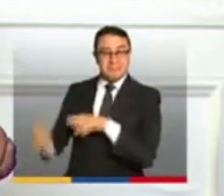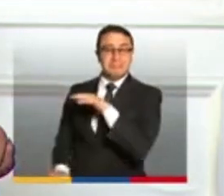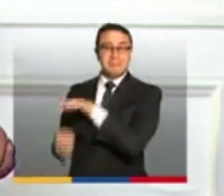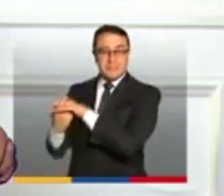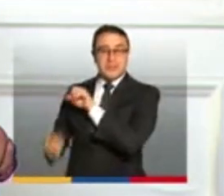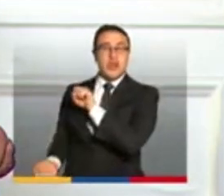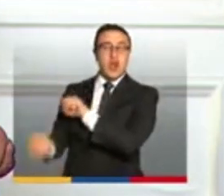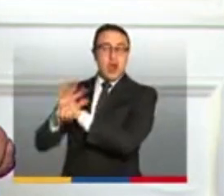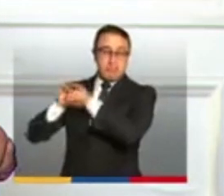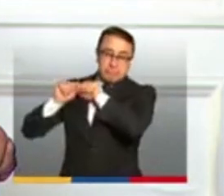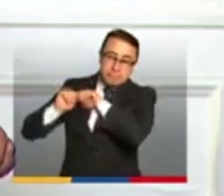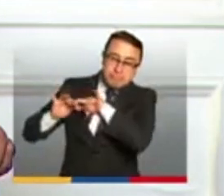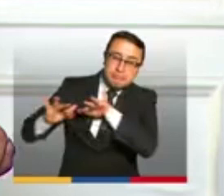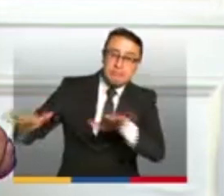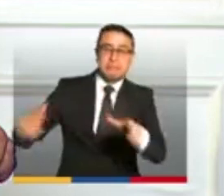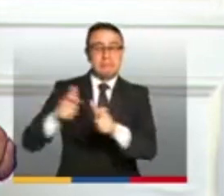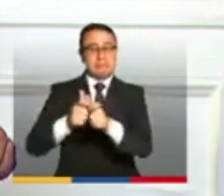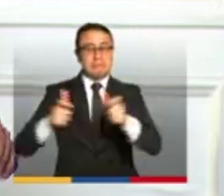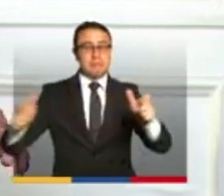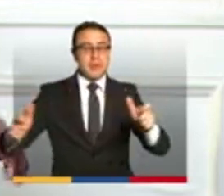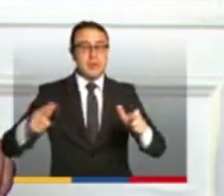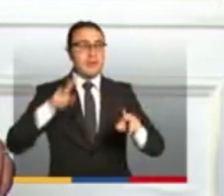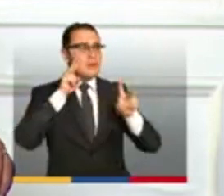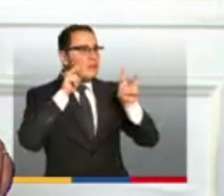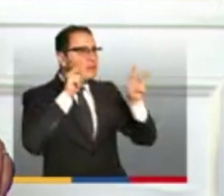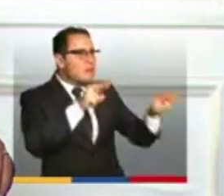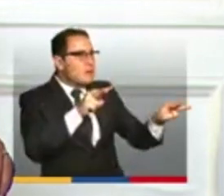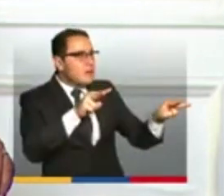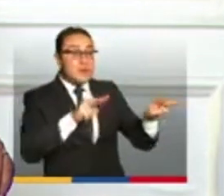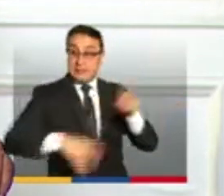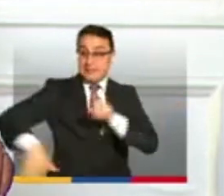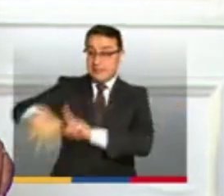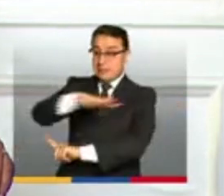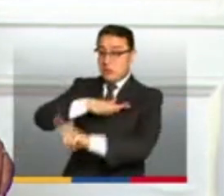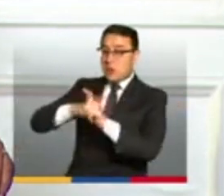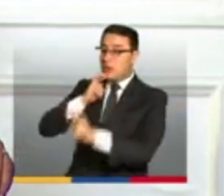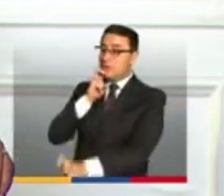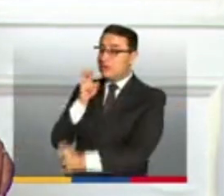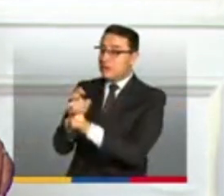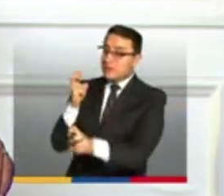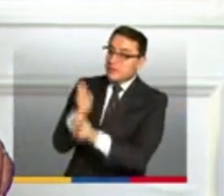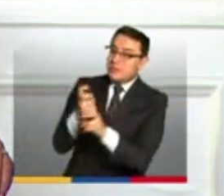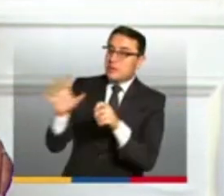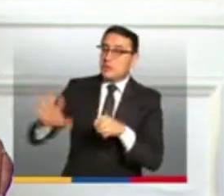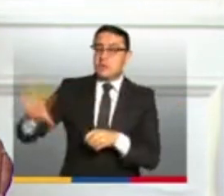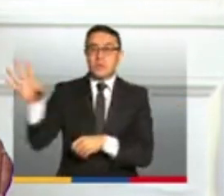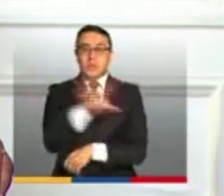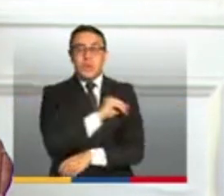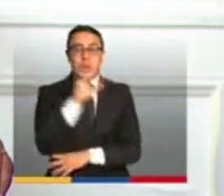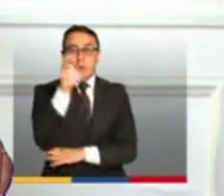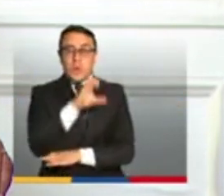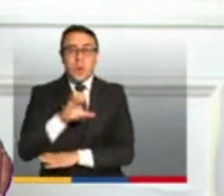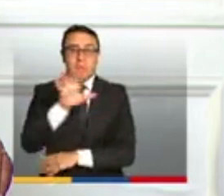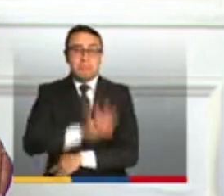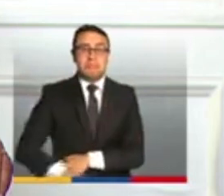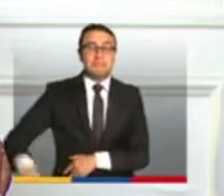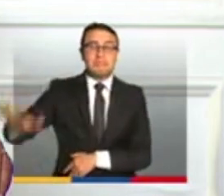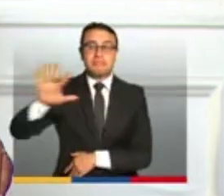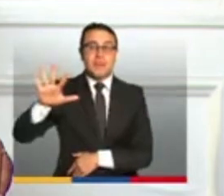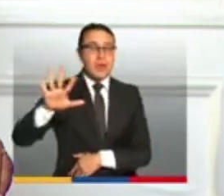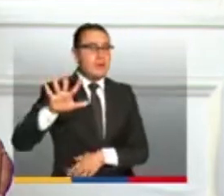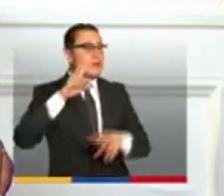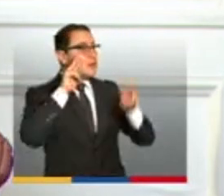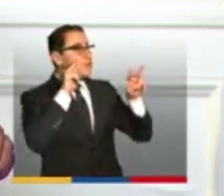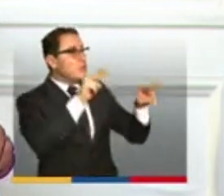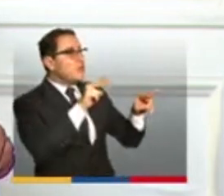mantiene creciente, etcétera. Y en medio de esas circunstancias que vive la población, pues ustedes